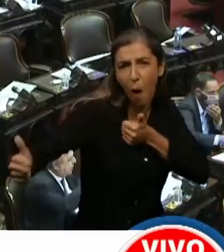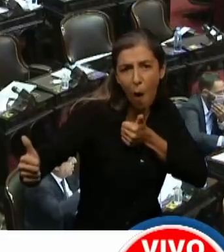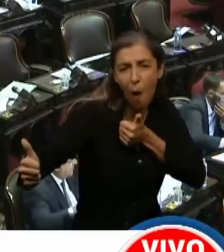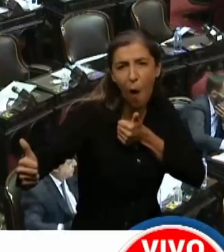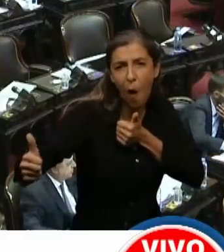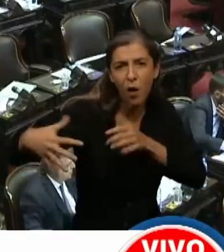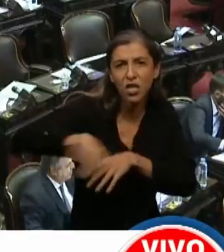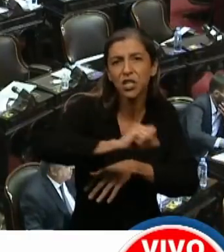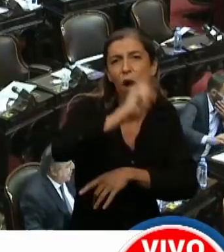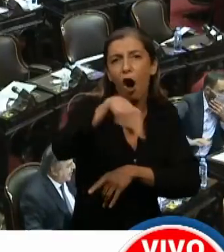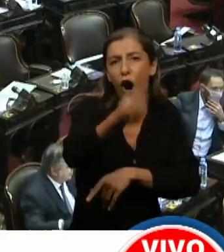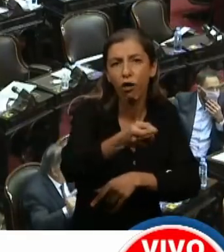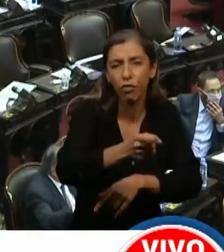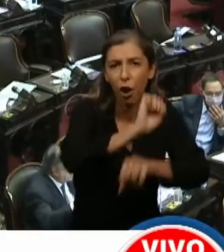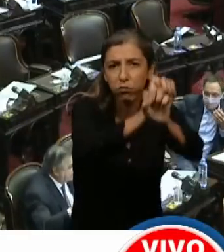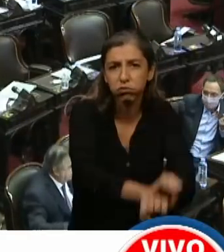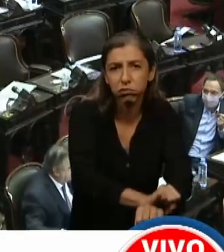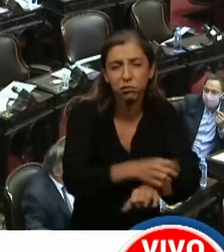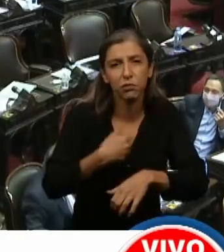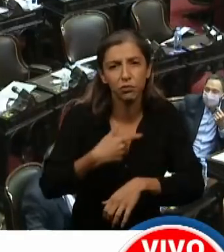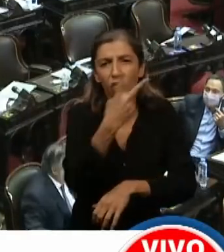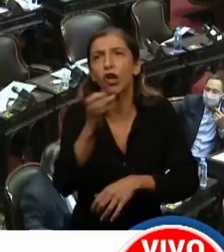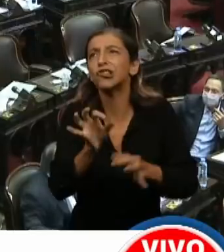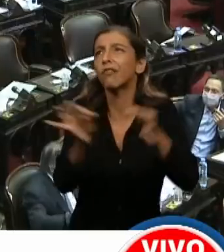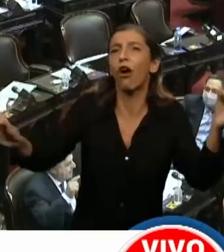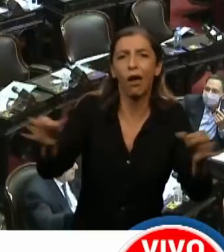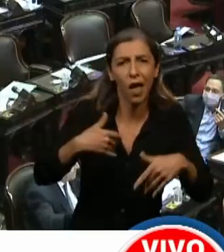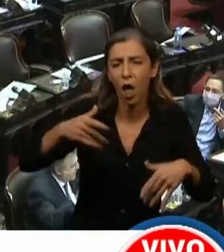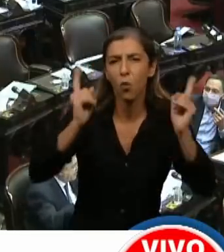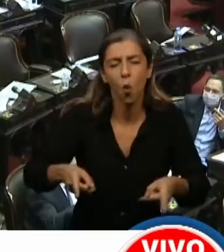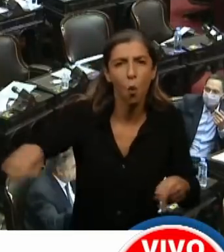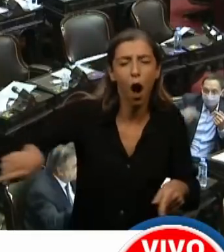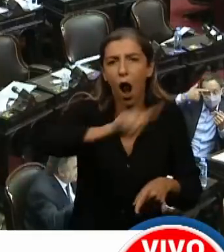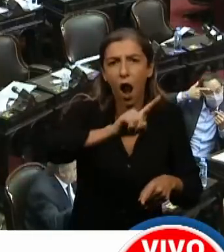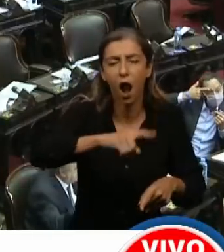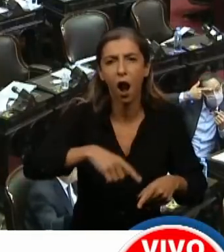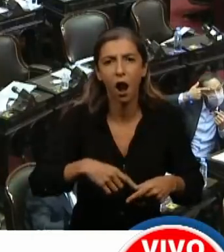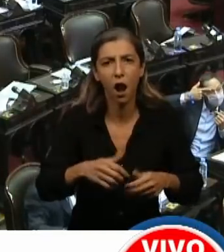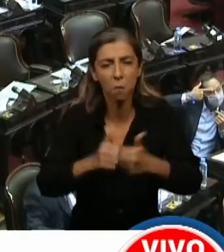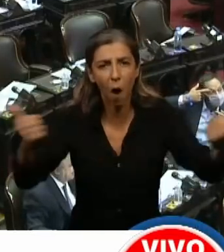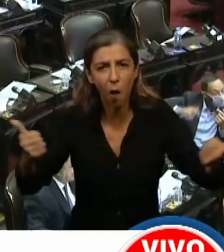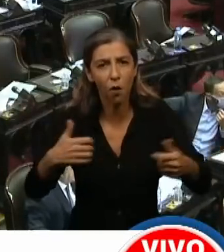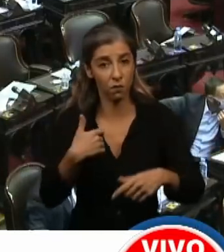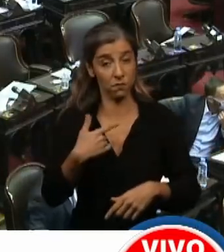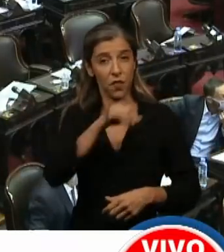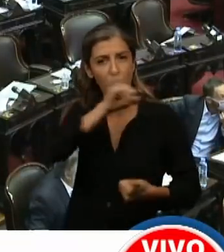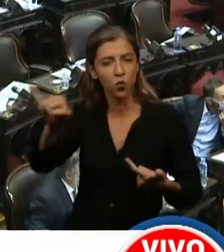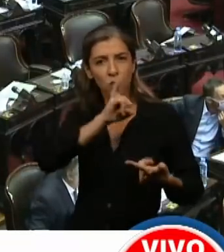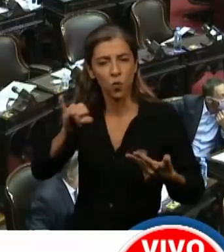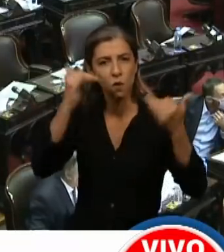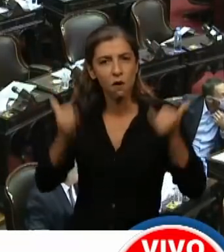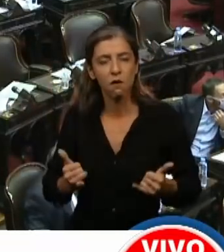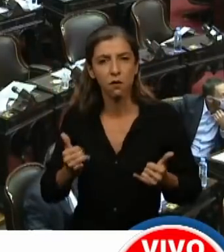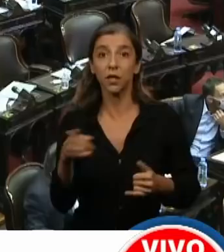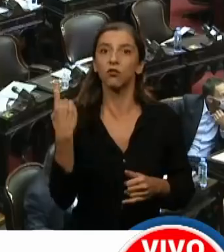kilómetros a las 12 de la noche. Y la misma presentación se la hicimos a la alta comisionada